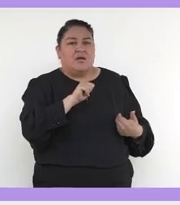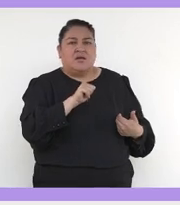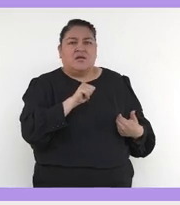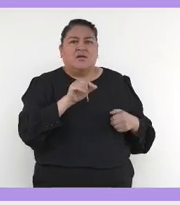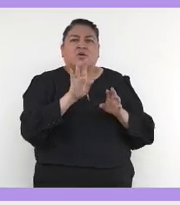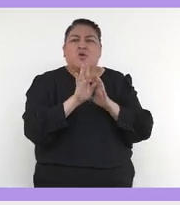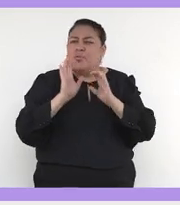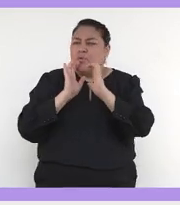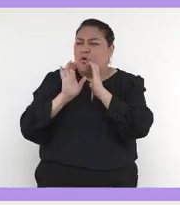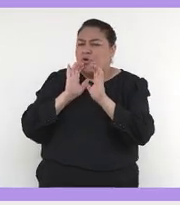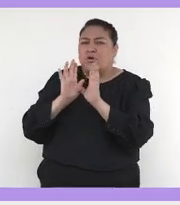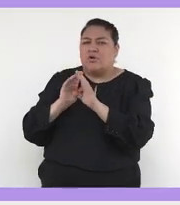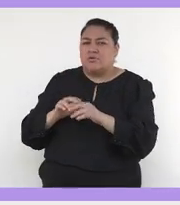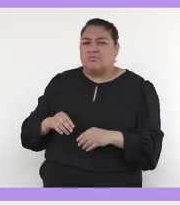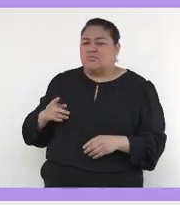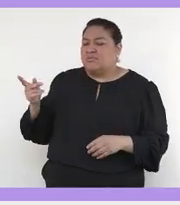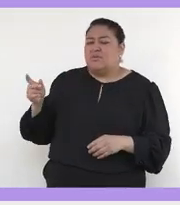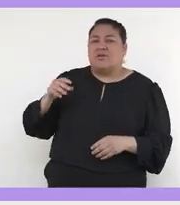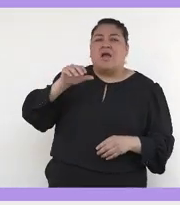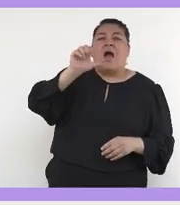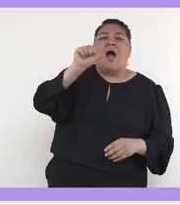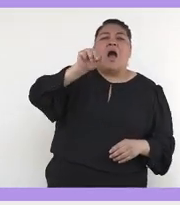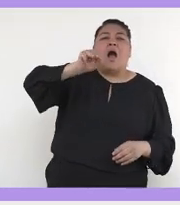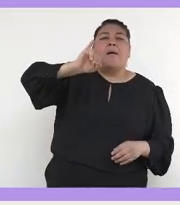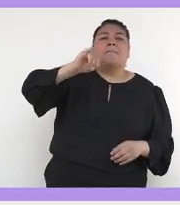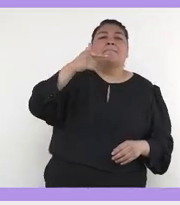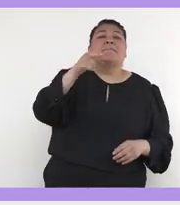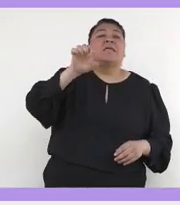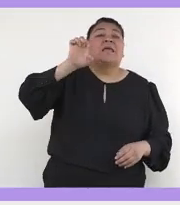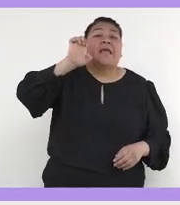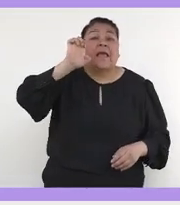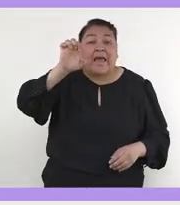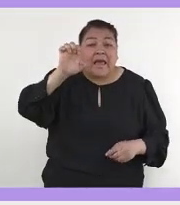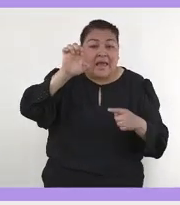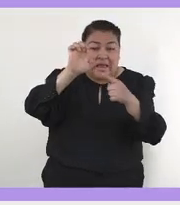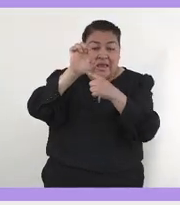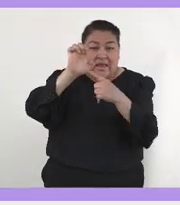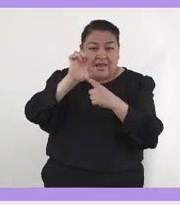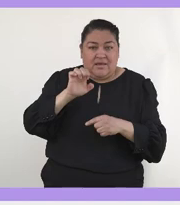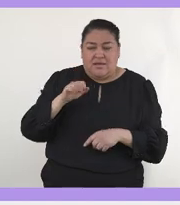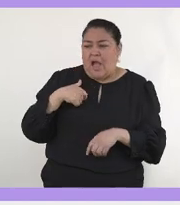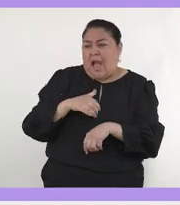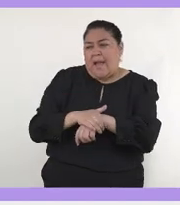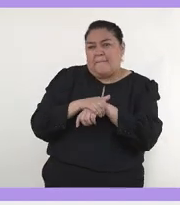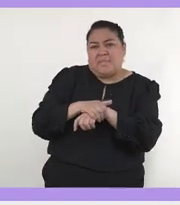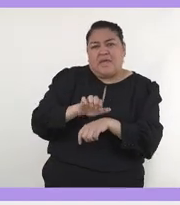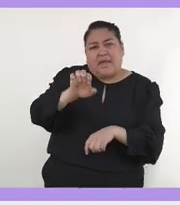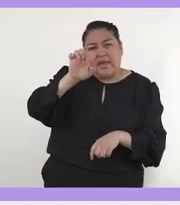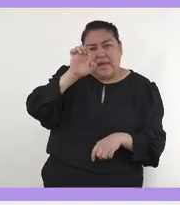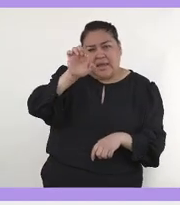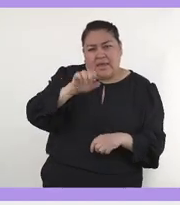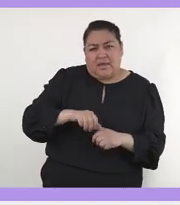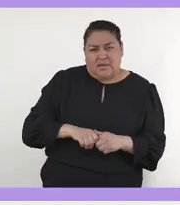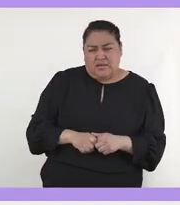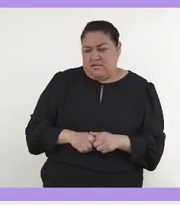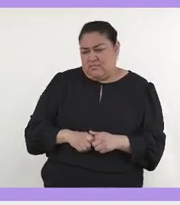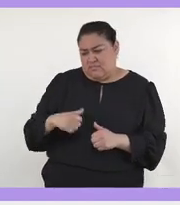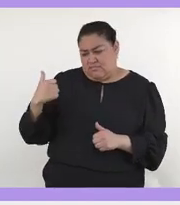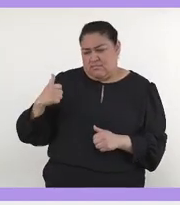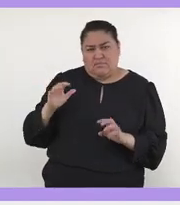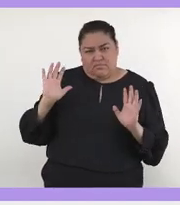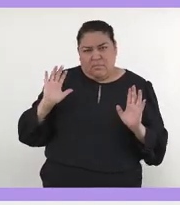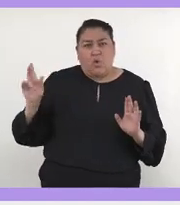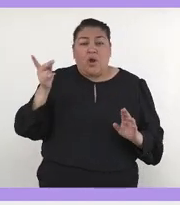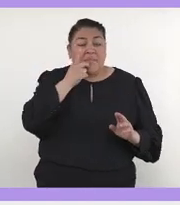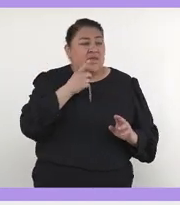corresponde en ese caso es que yo diga mi amiga no por ejemplo él lo voy a decir mi amiga o mi amigo mi amiga Si alguien me dice Ah no yo utilizo